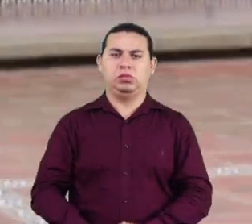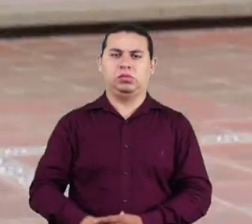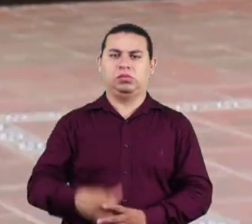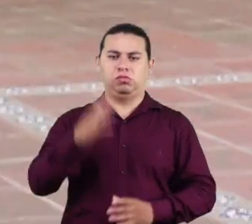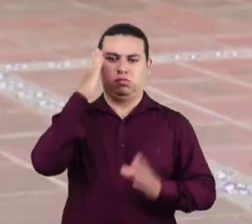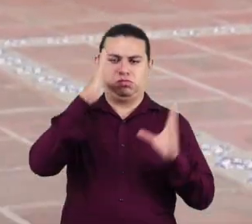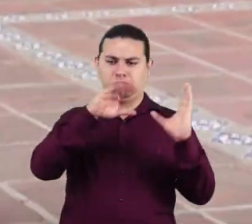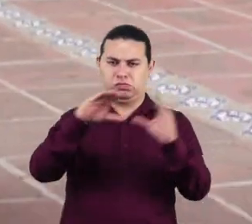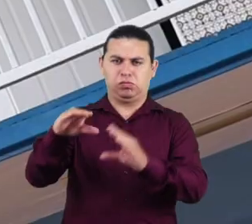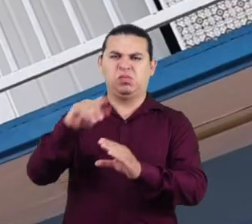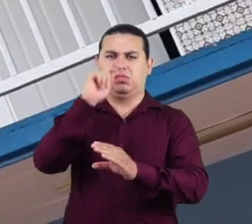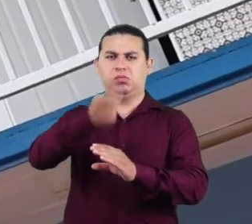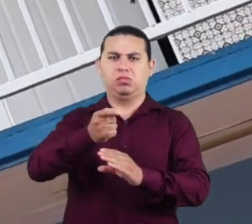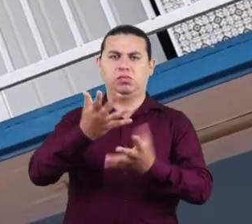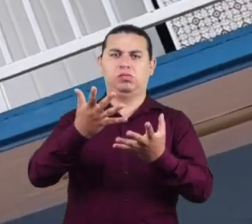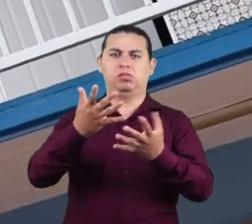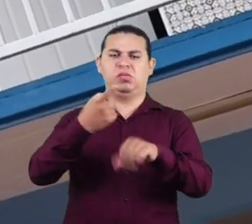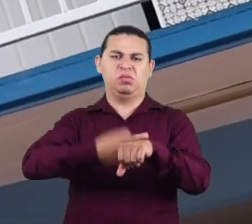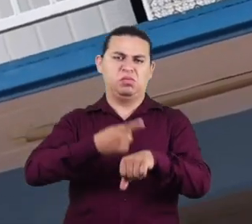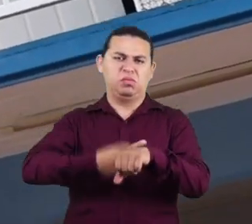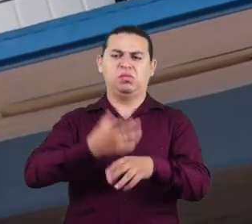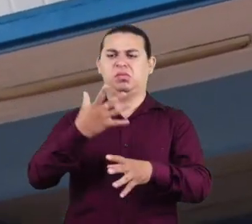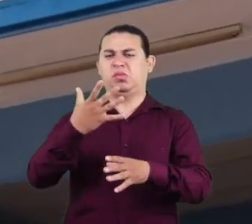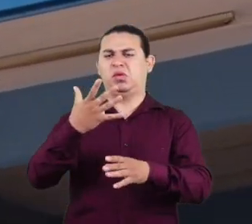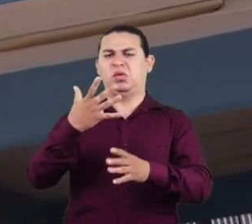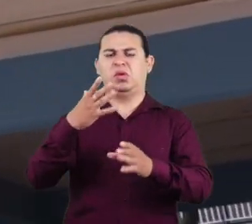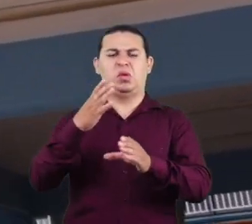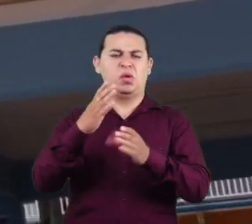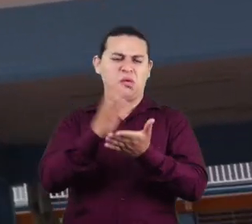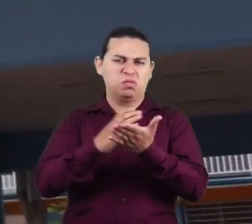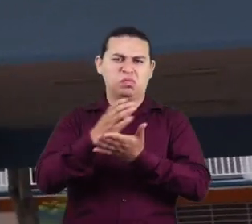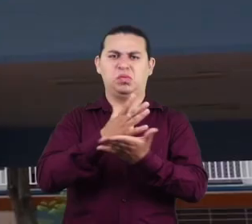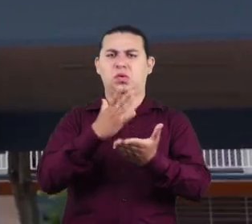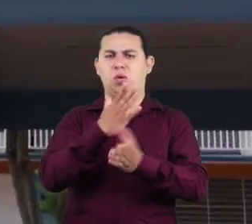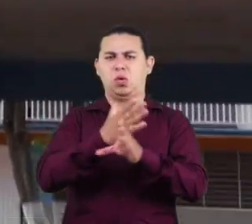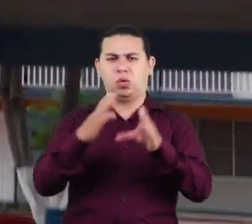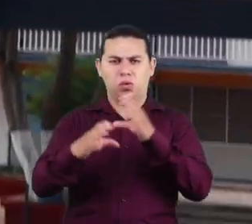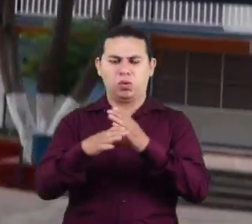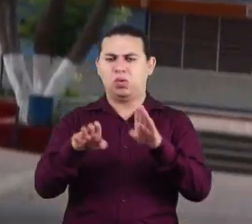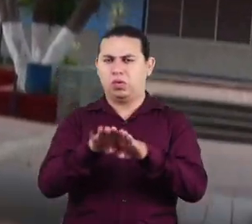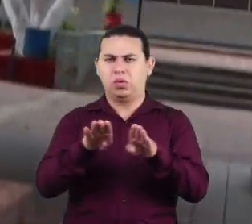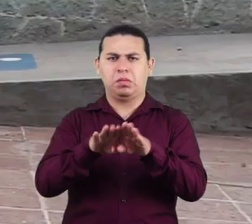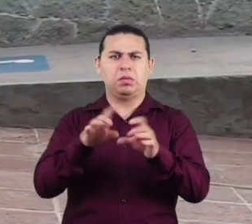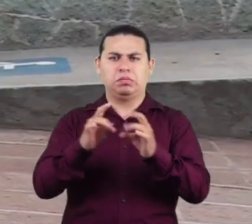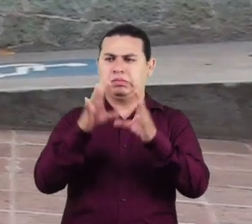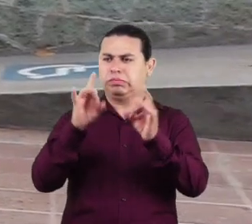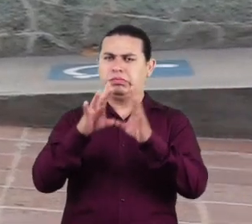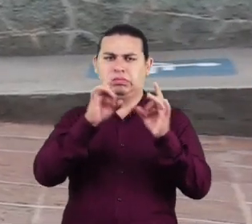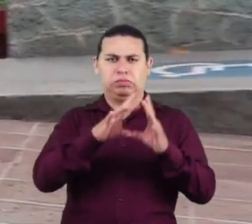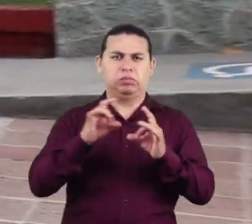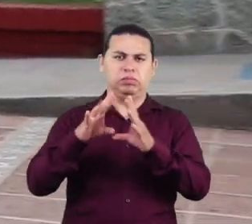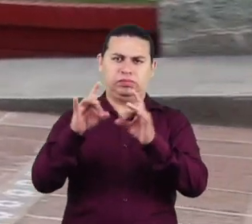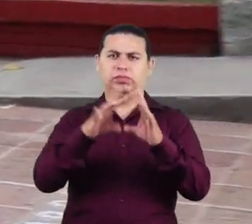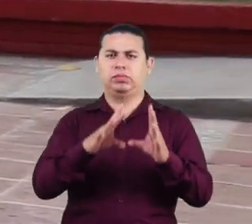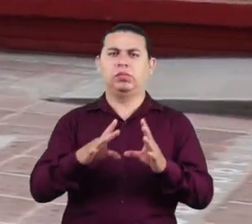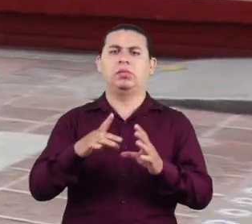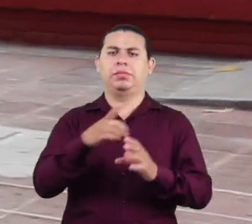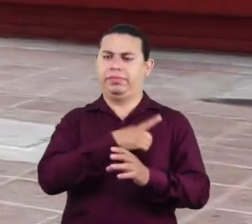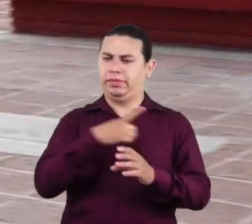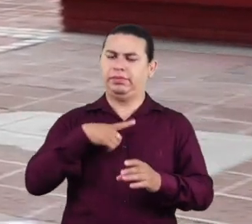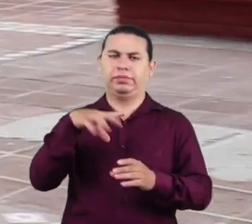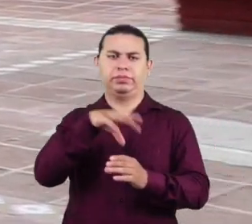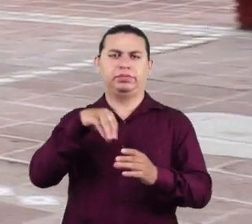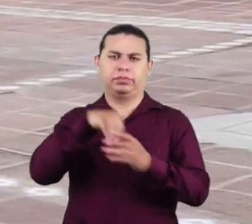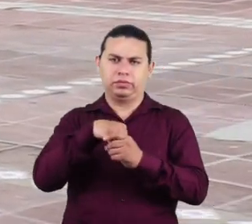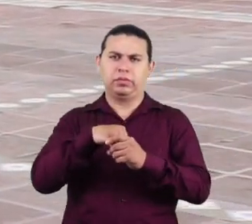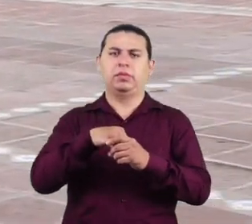información que tenga de las enfermedades, padecimientos o cualquier enfermedad que tenga el individuo tiene que